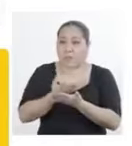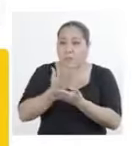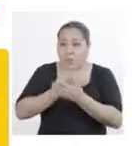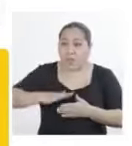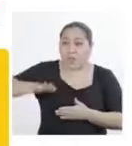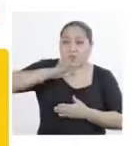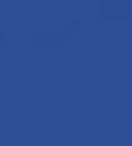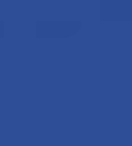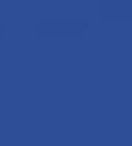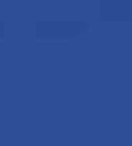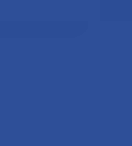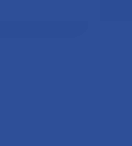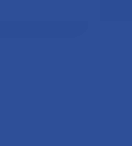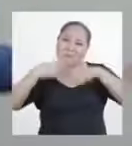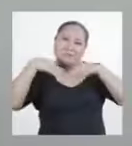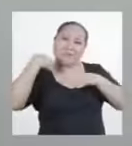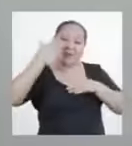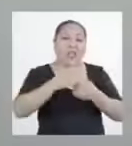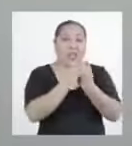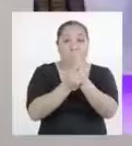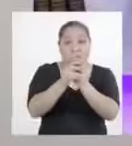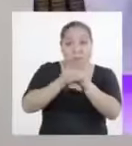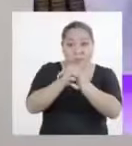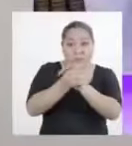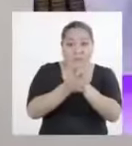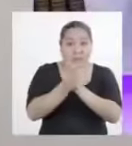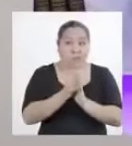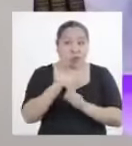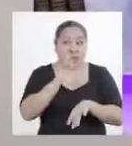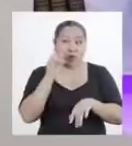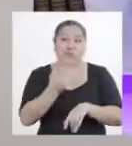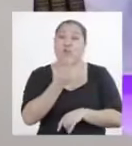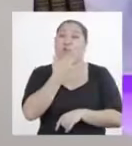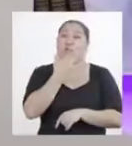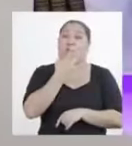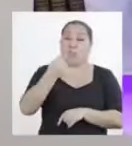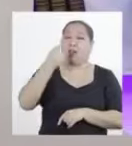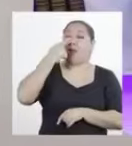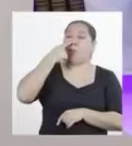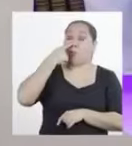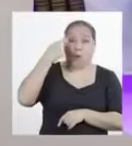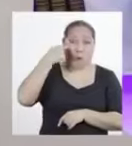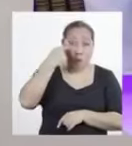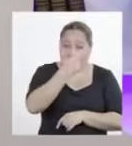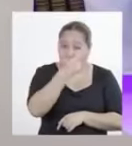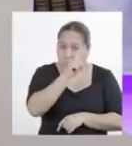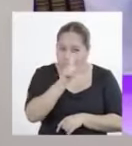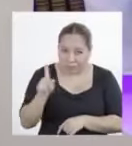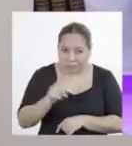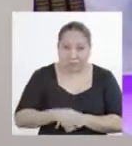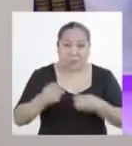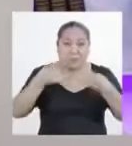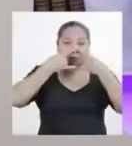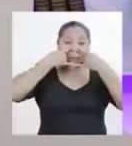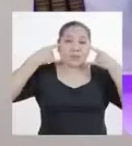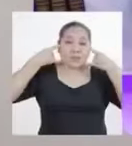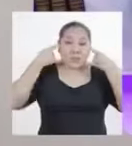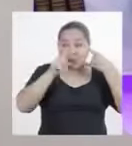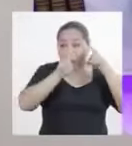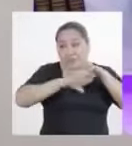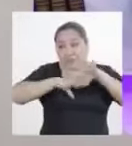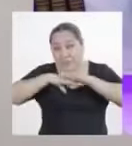bien común en nuestra familia y comunidad Hasta pronto Y a lavarse las manos Jamás tocarse la boca, la nariz o los ojos